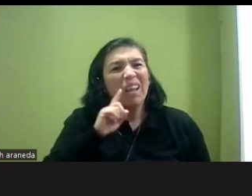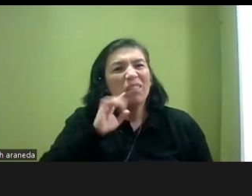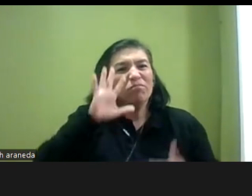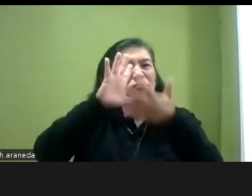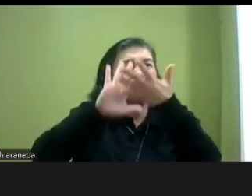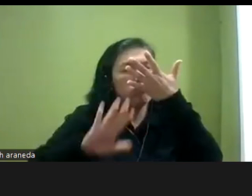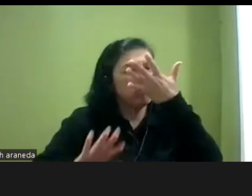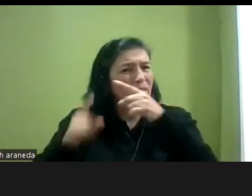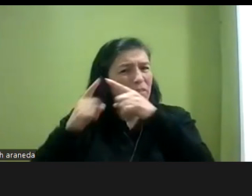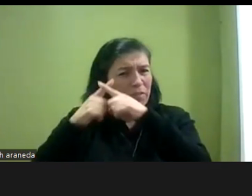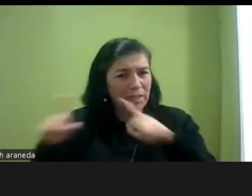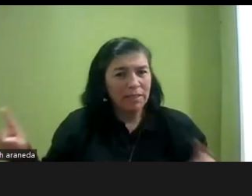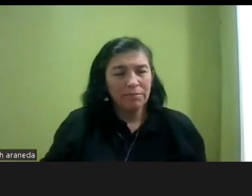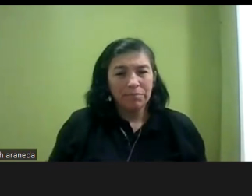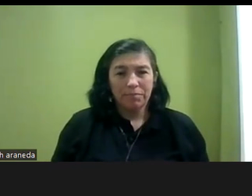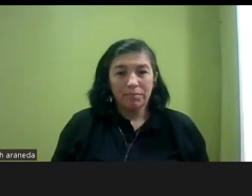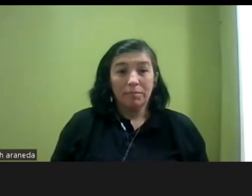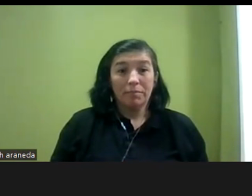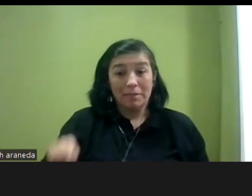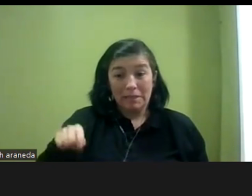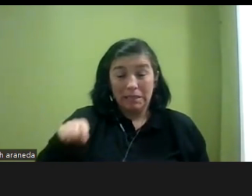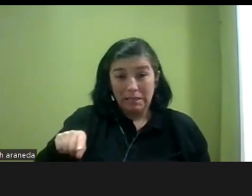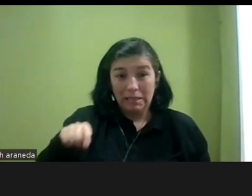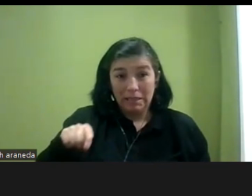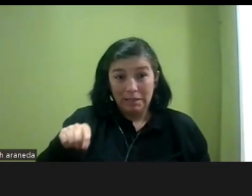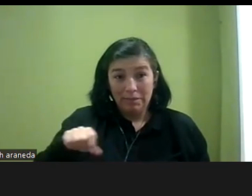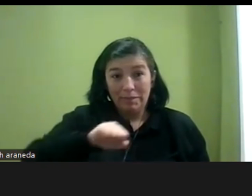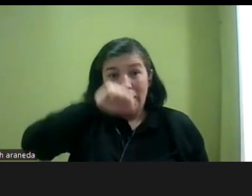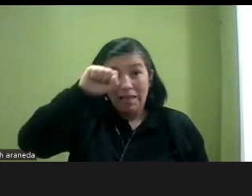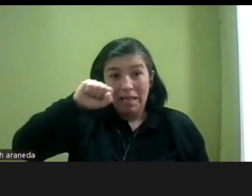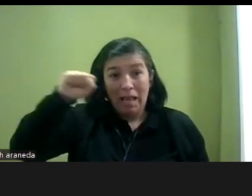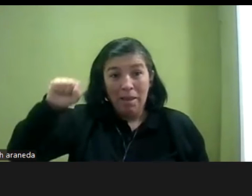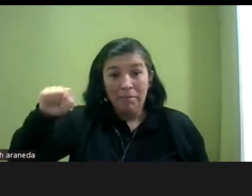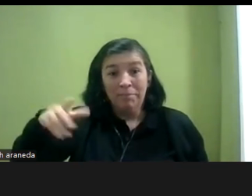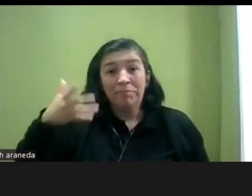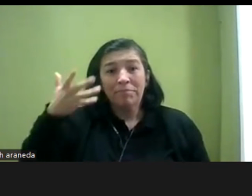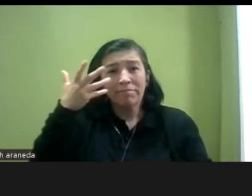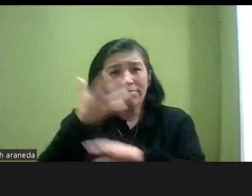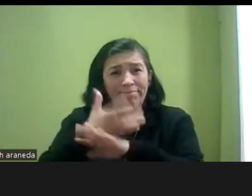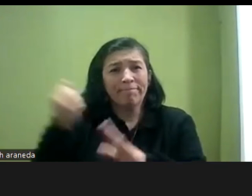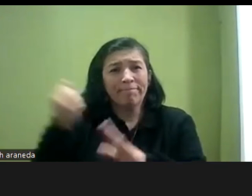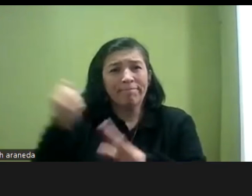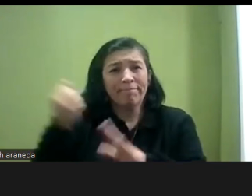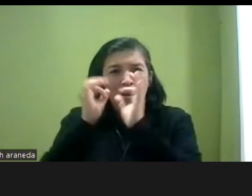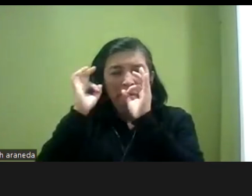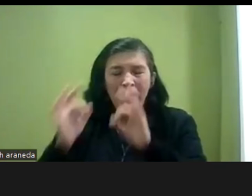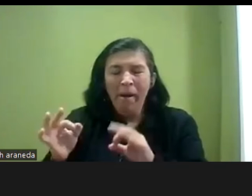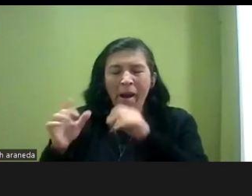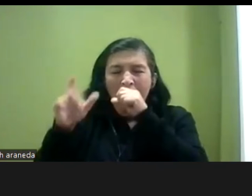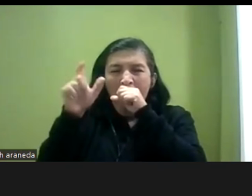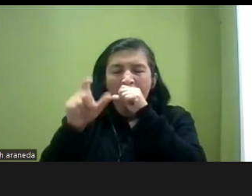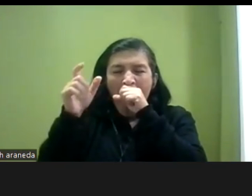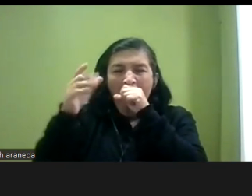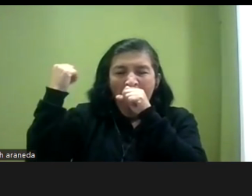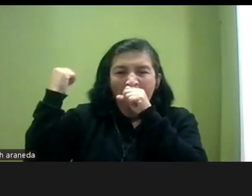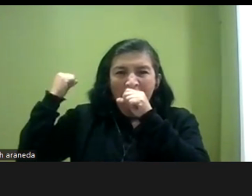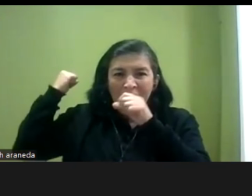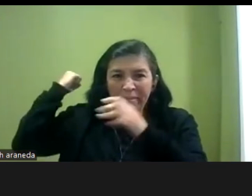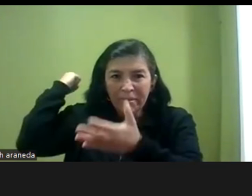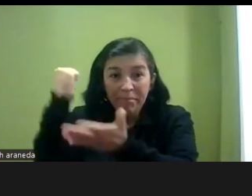diferentes. Allí sí hay huellas bastante concretas de sacrificio humano, o por lo